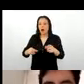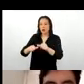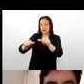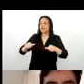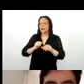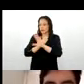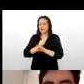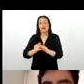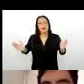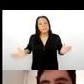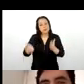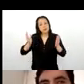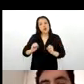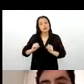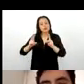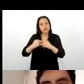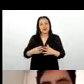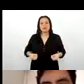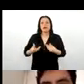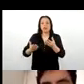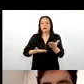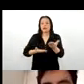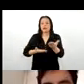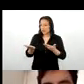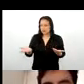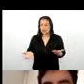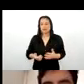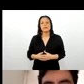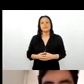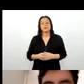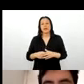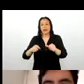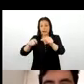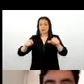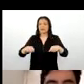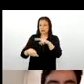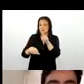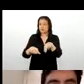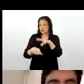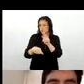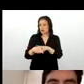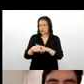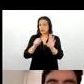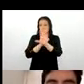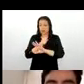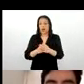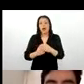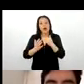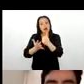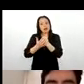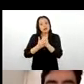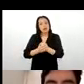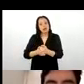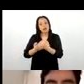promover oportunidades para la prestación de servicios en las áreas naturales, contribuir a dinamizar la